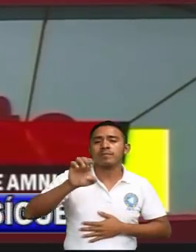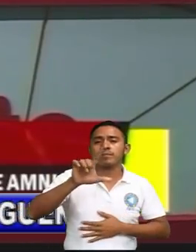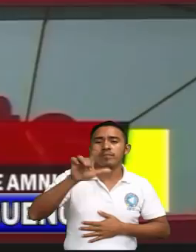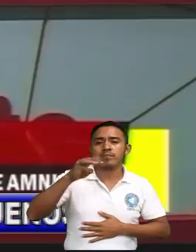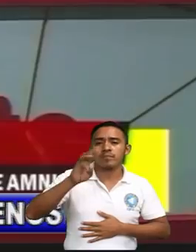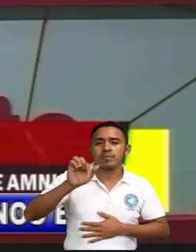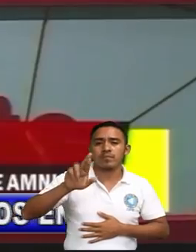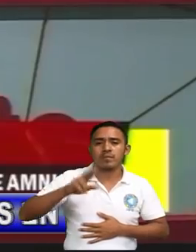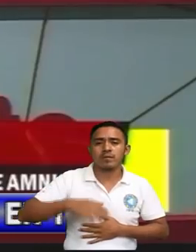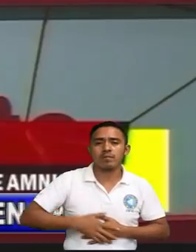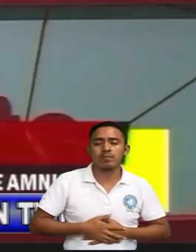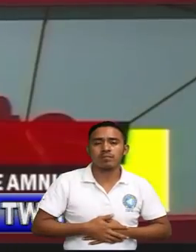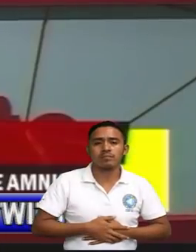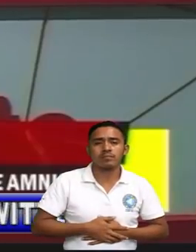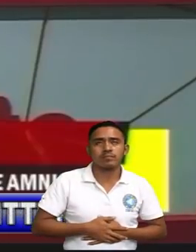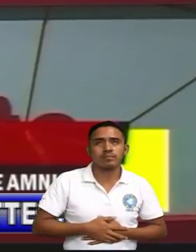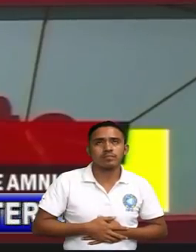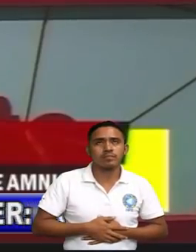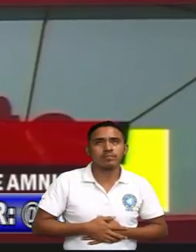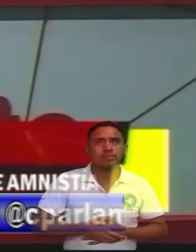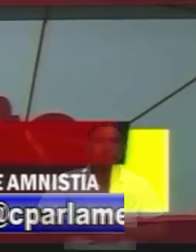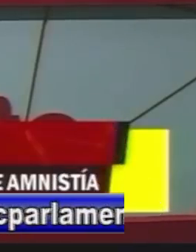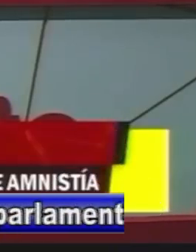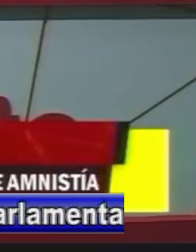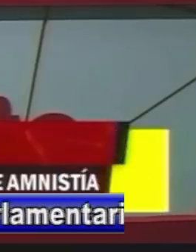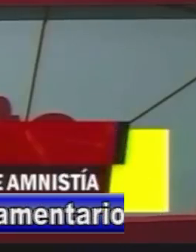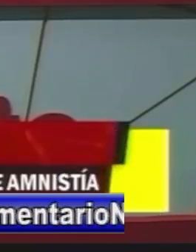informó Elmer Marcia.